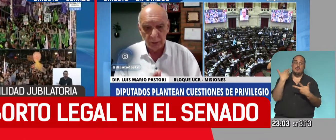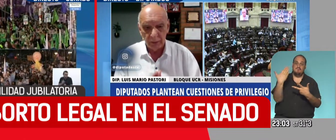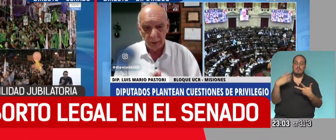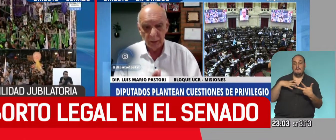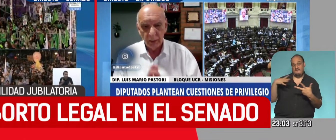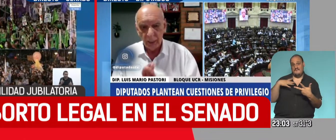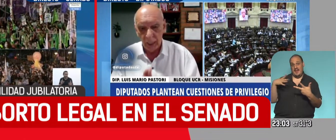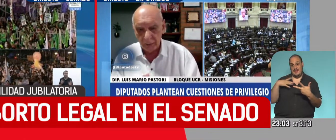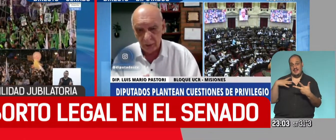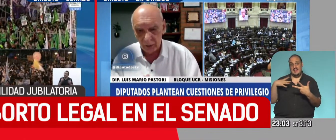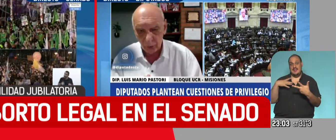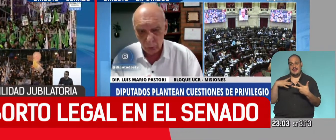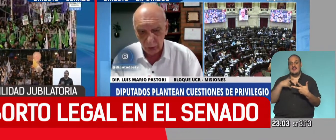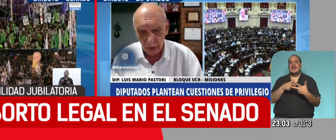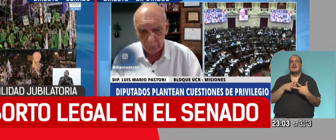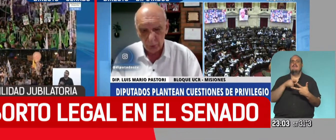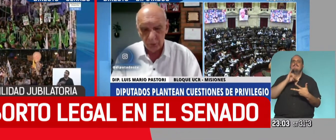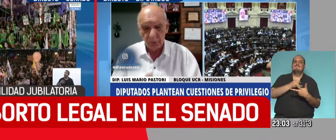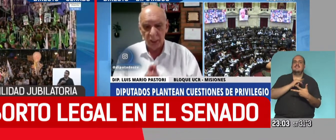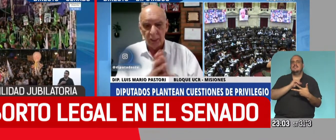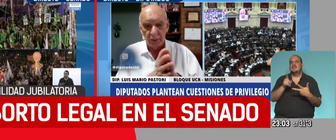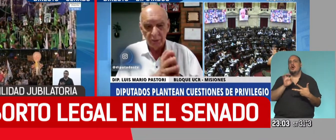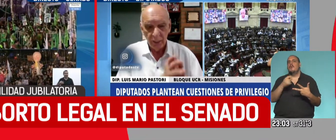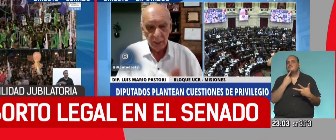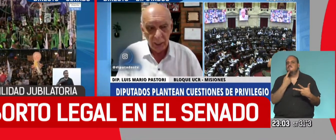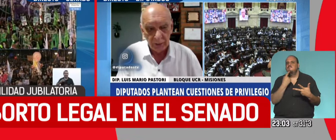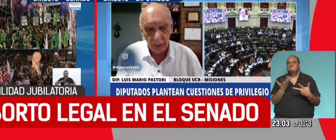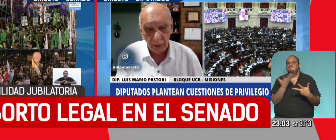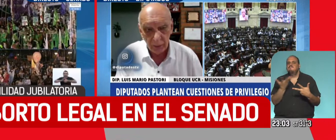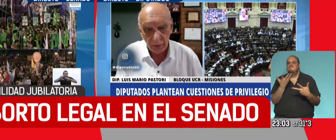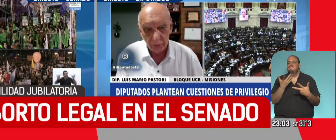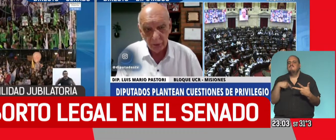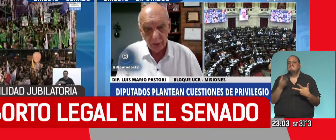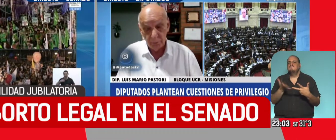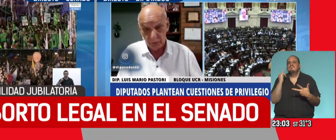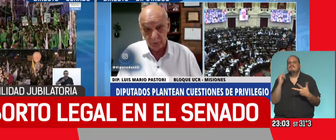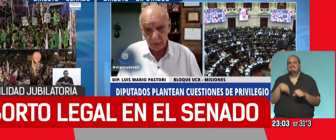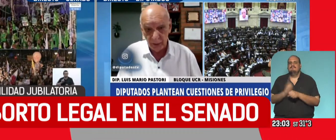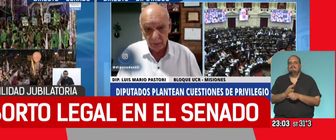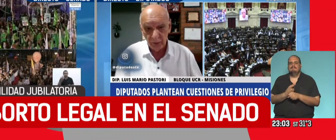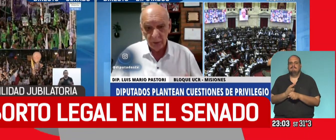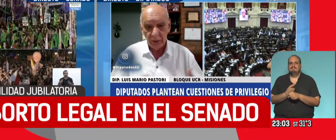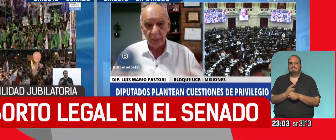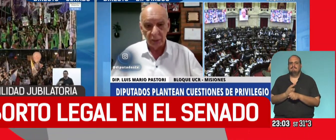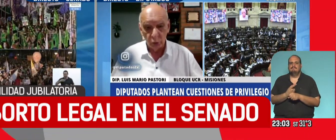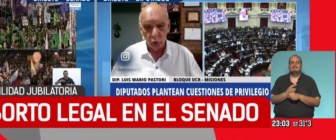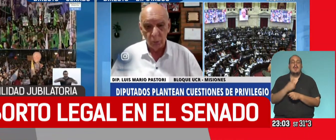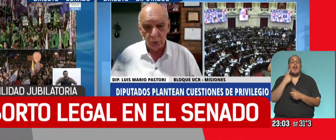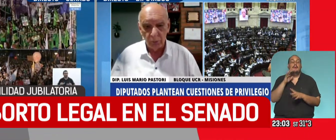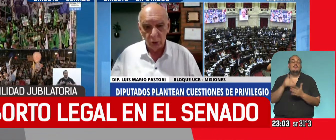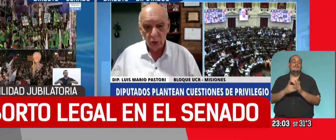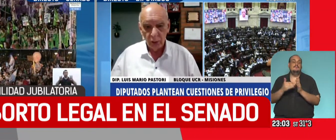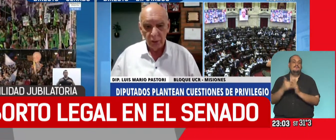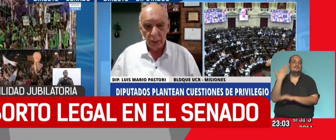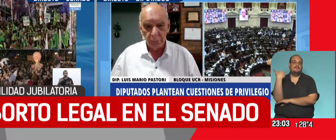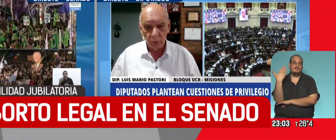sabe si su voto ya está definido, si está indeciso todavía, si va a votar a favor o en contra, o si puede llegar a dejar entrever algo a la hora de